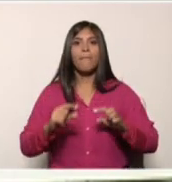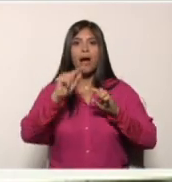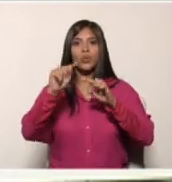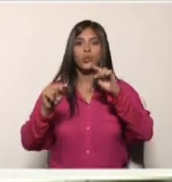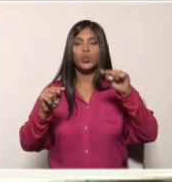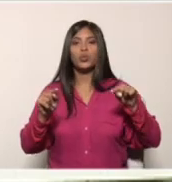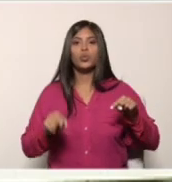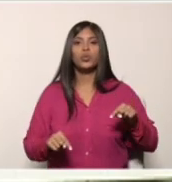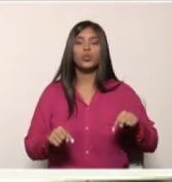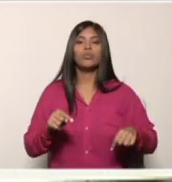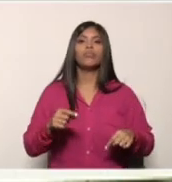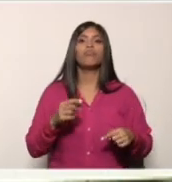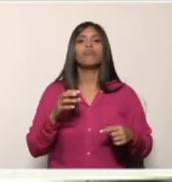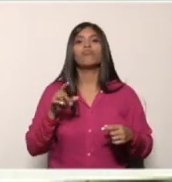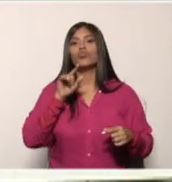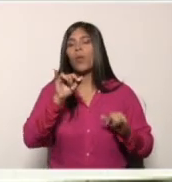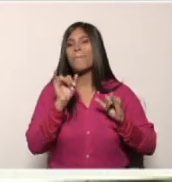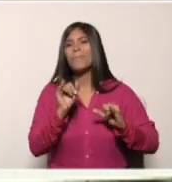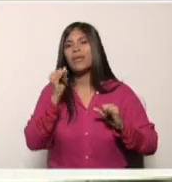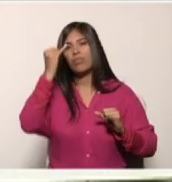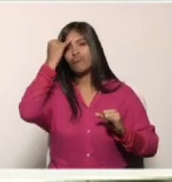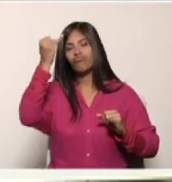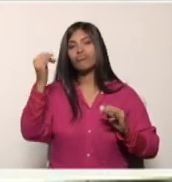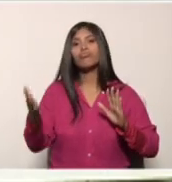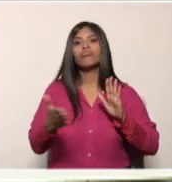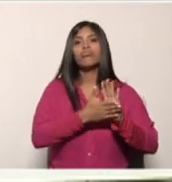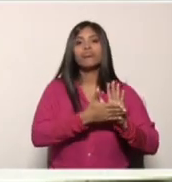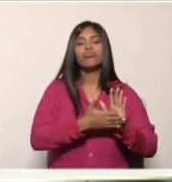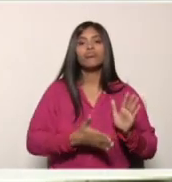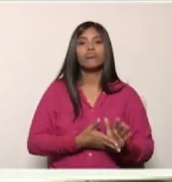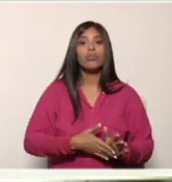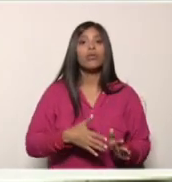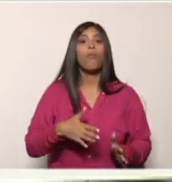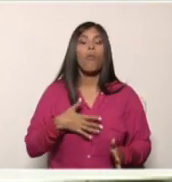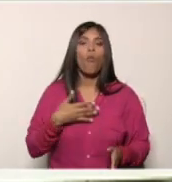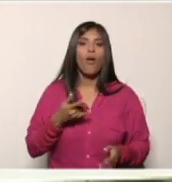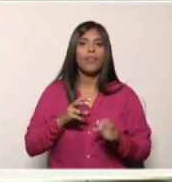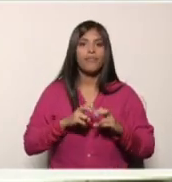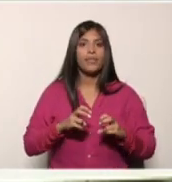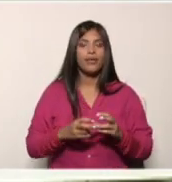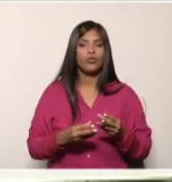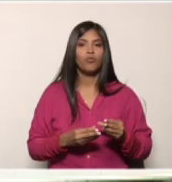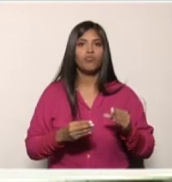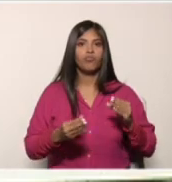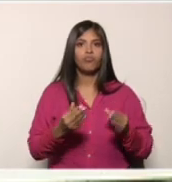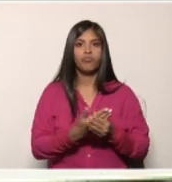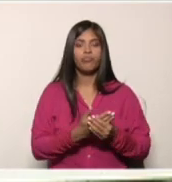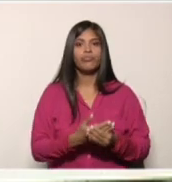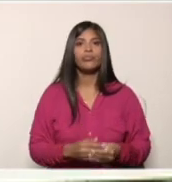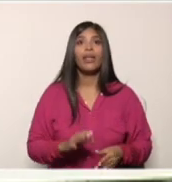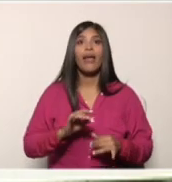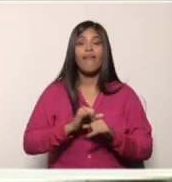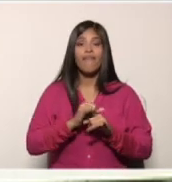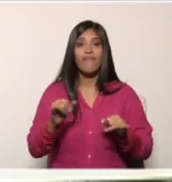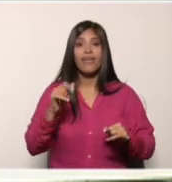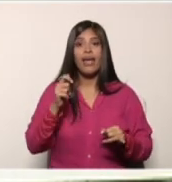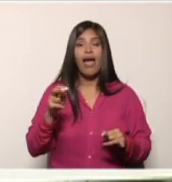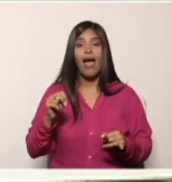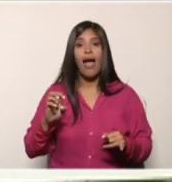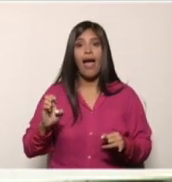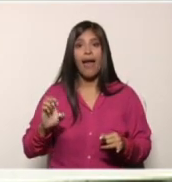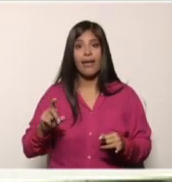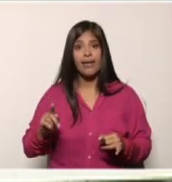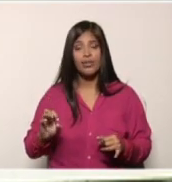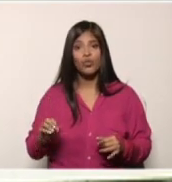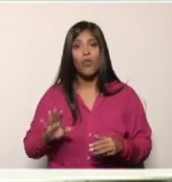imágenes que usted quiera aportar a su investigación. Luego tenemos, después de los anexos, si los